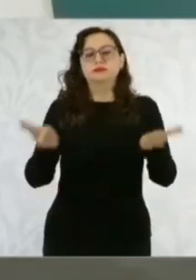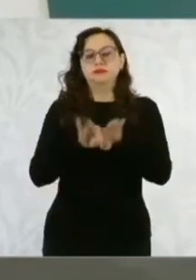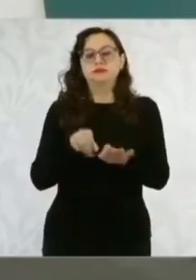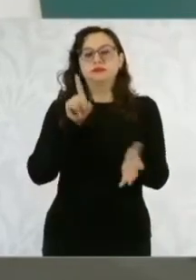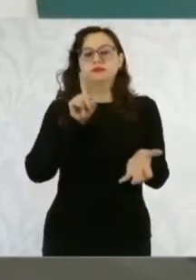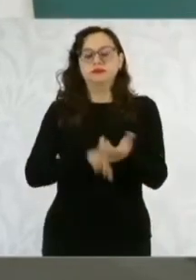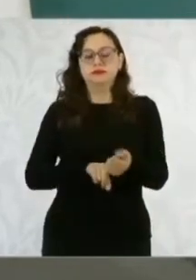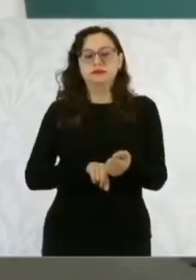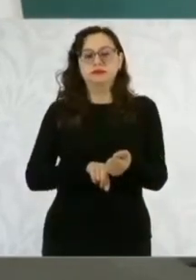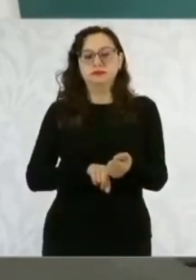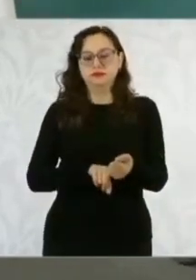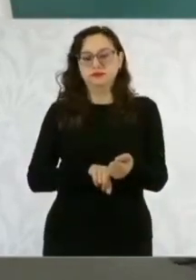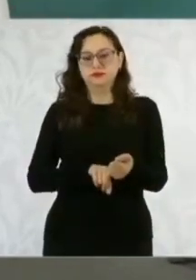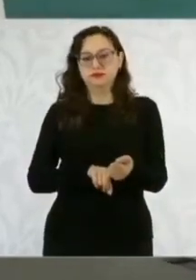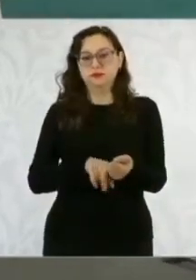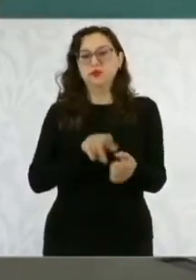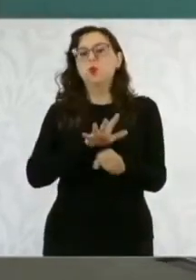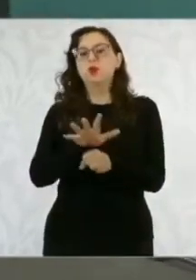del Infonavit